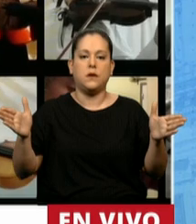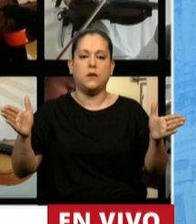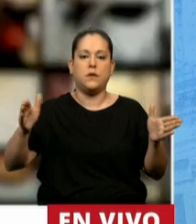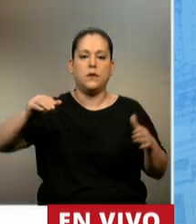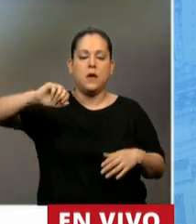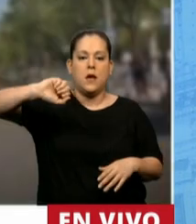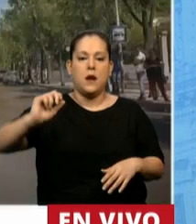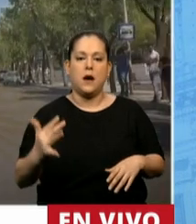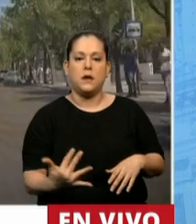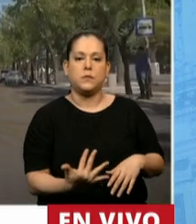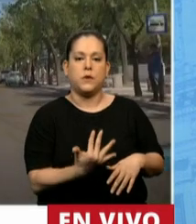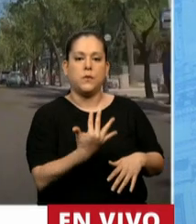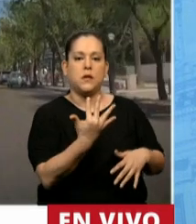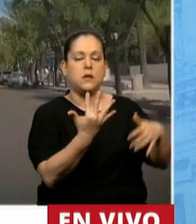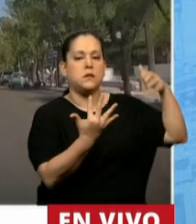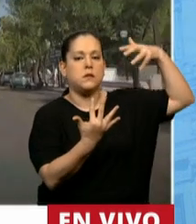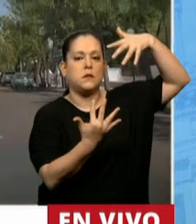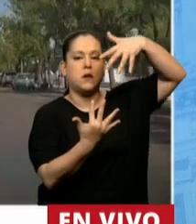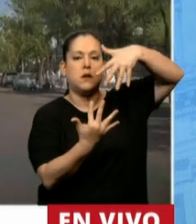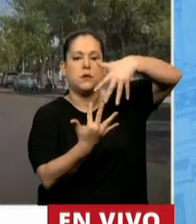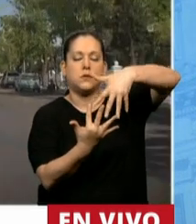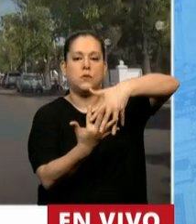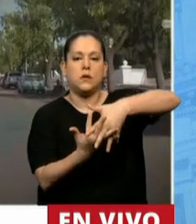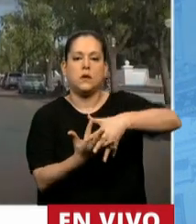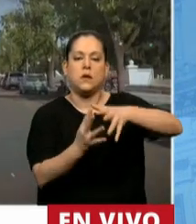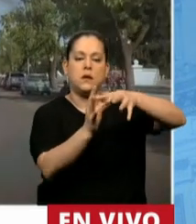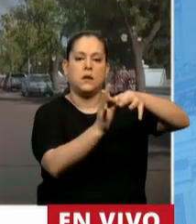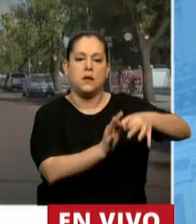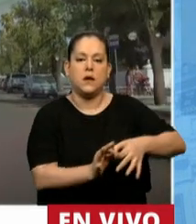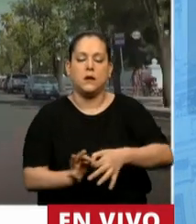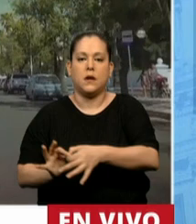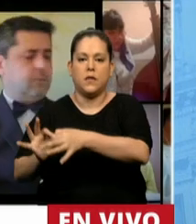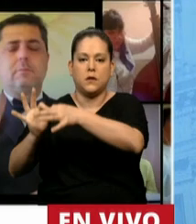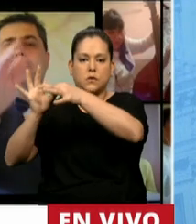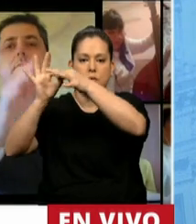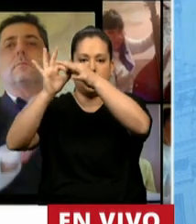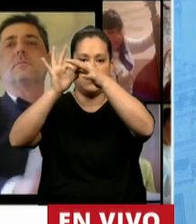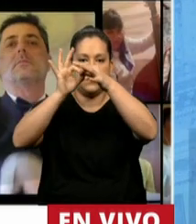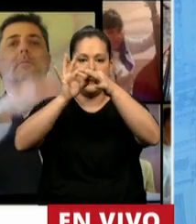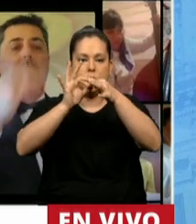dier que las provincias ras